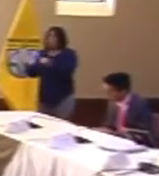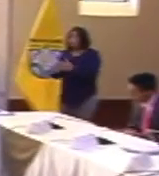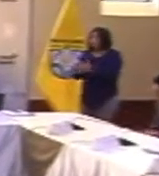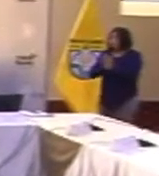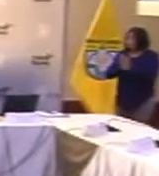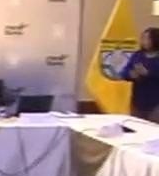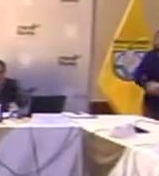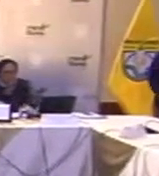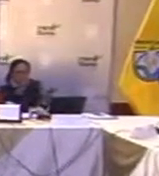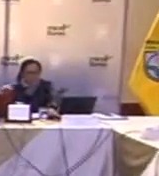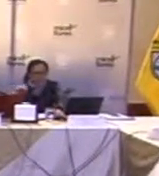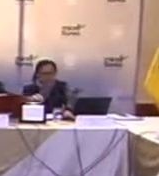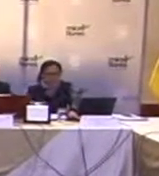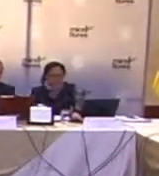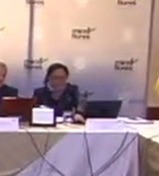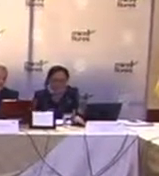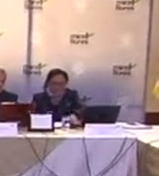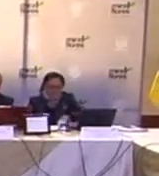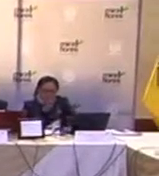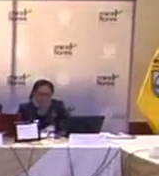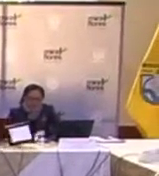favor.